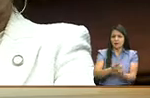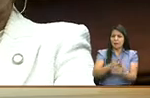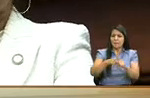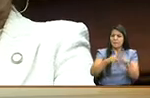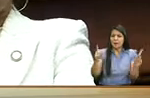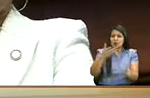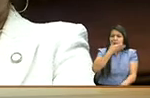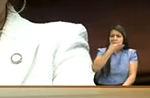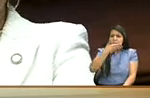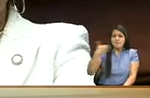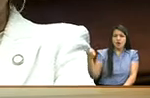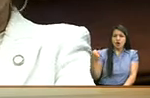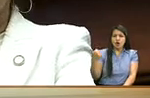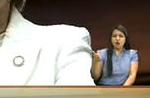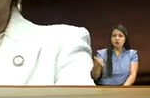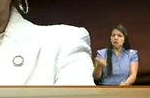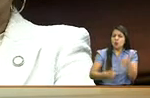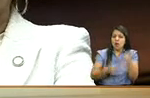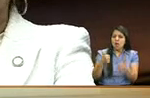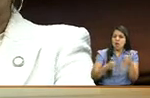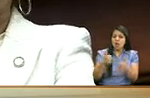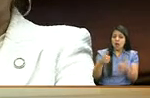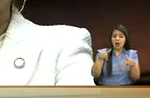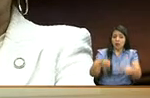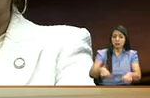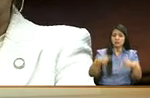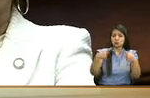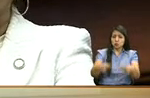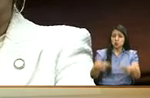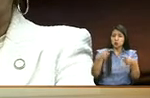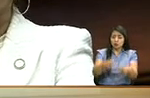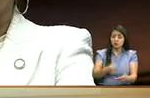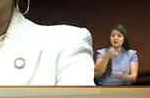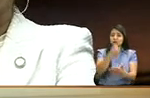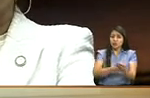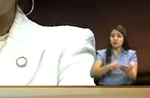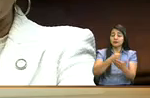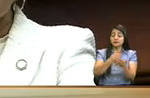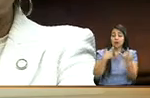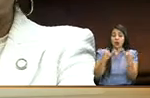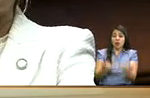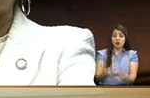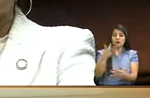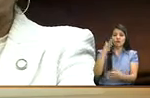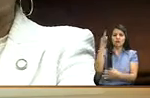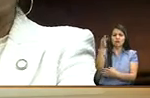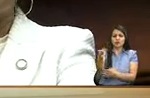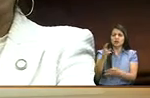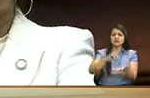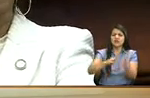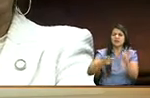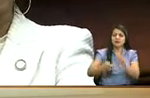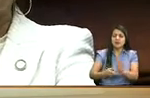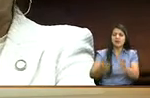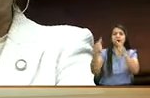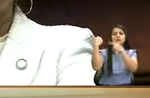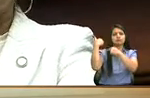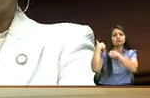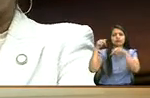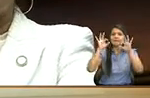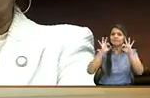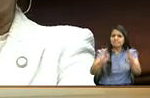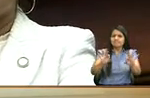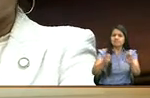ecuatorianas que a diario luchan por un presente y un futuro digno es legislar con